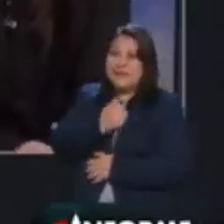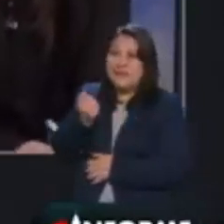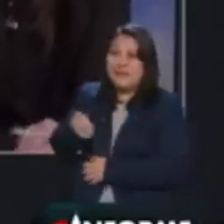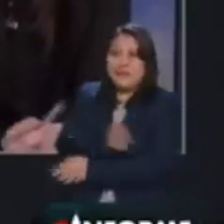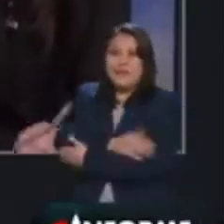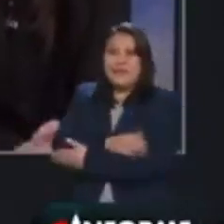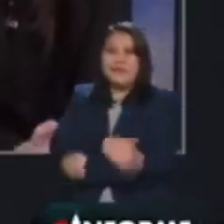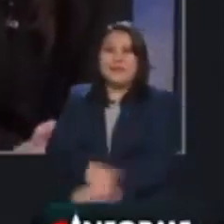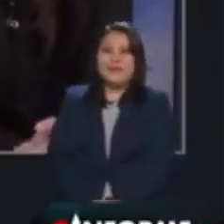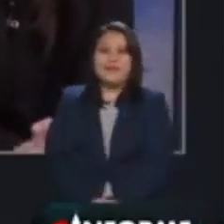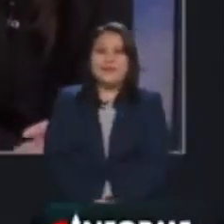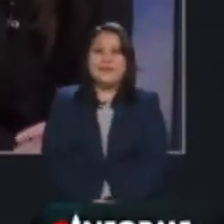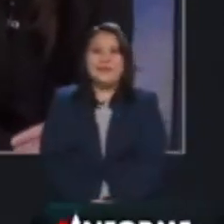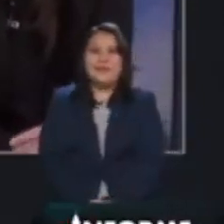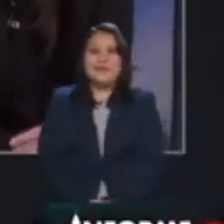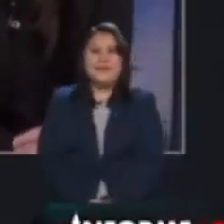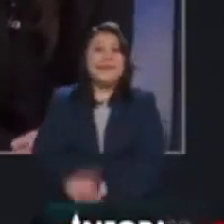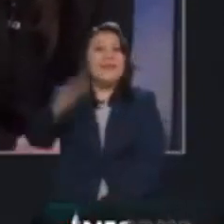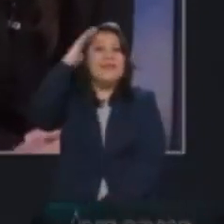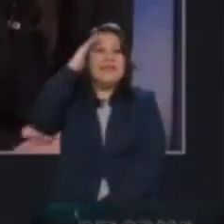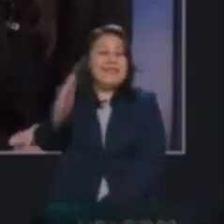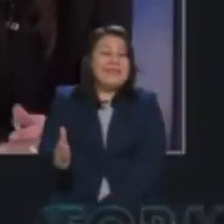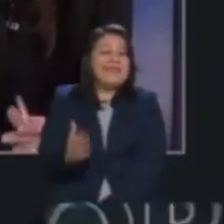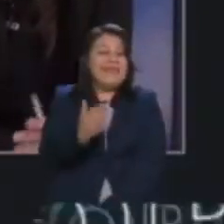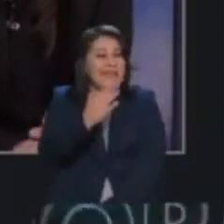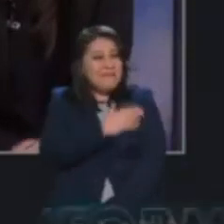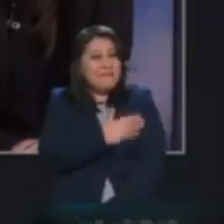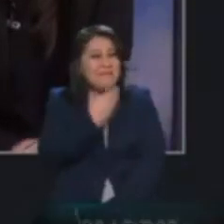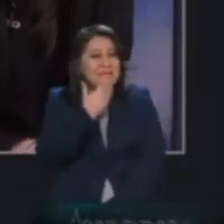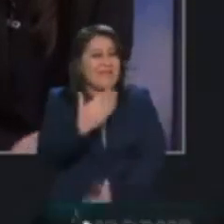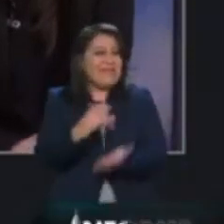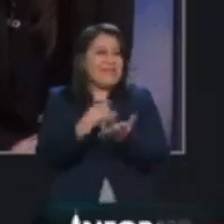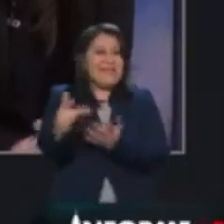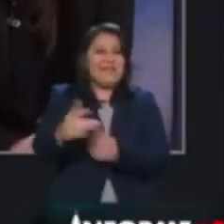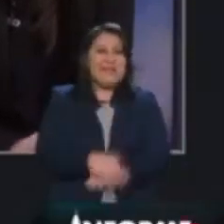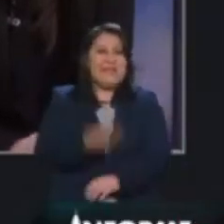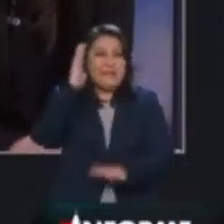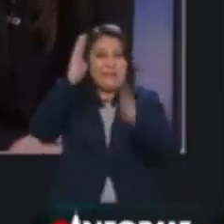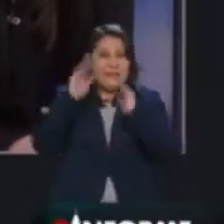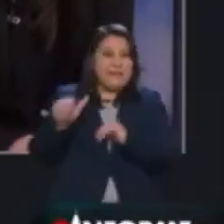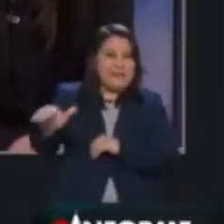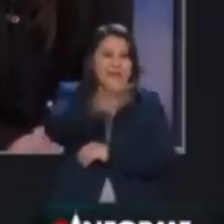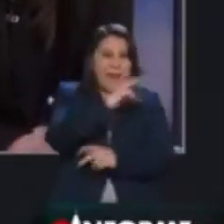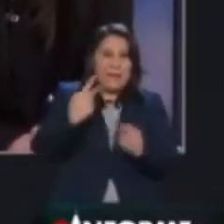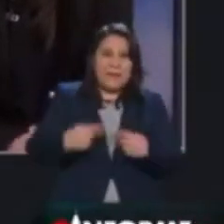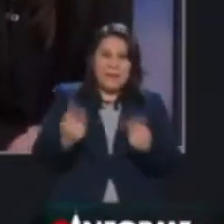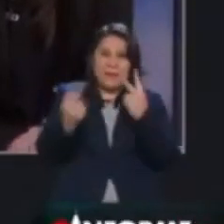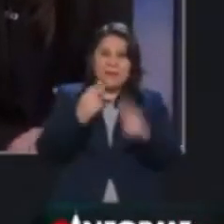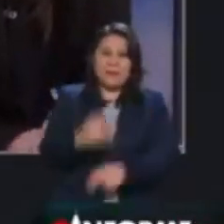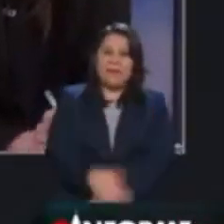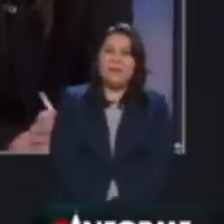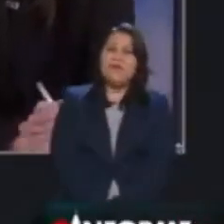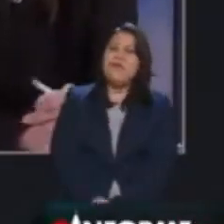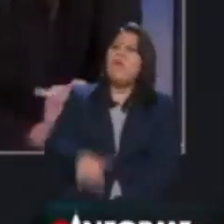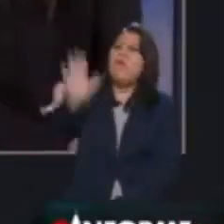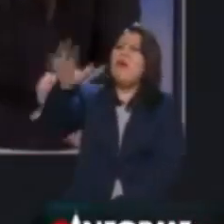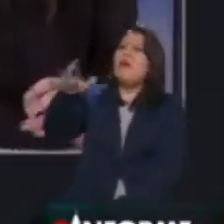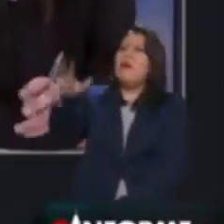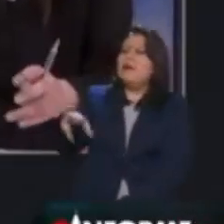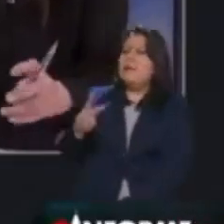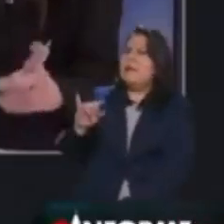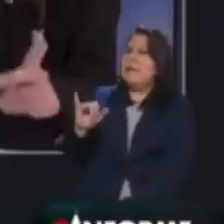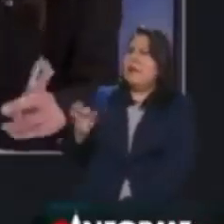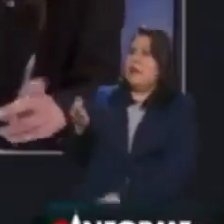estás? Bien, gracias. Hola Azul, hola Juan, ¿cómo están? Y hola al auditorio. Oye, Víctor, pues este tema de